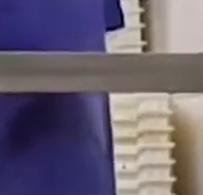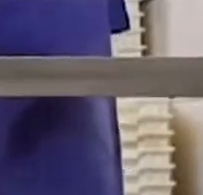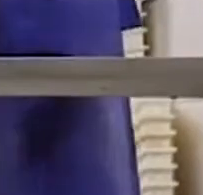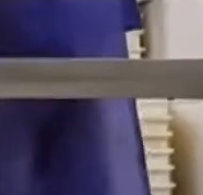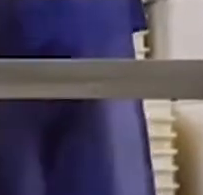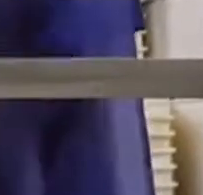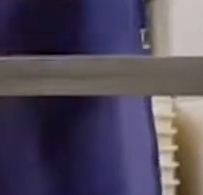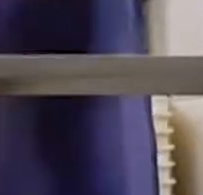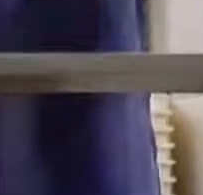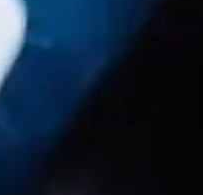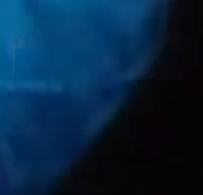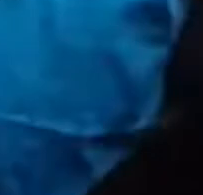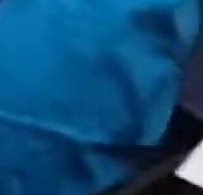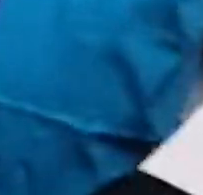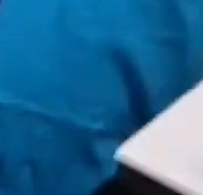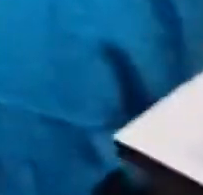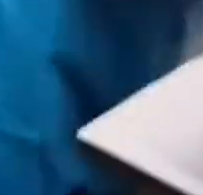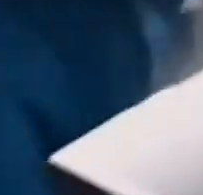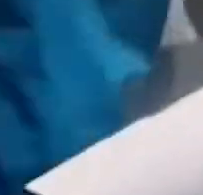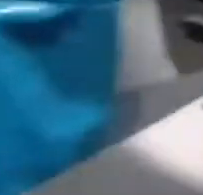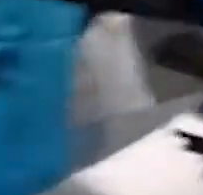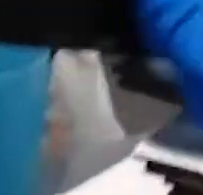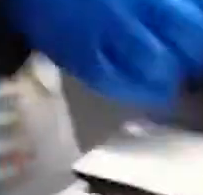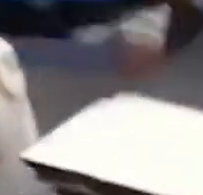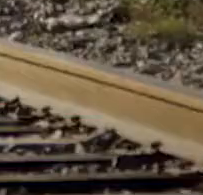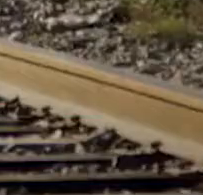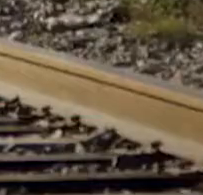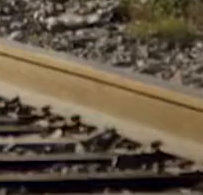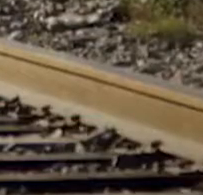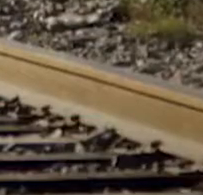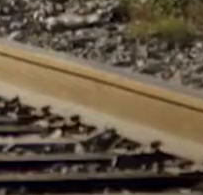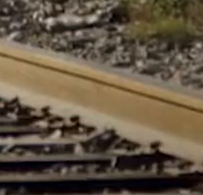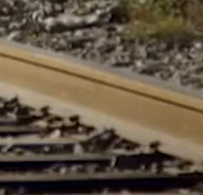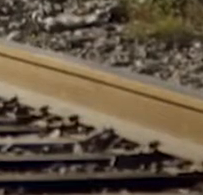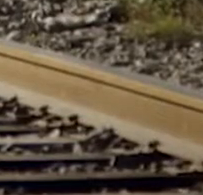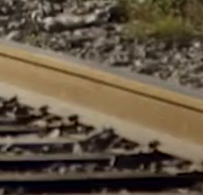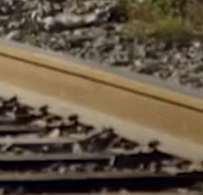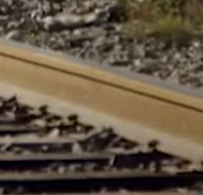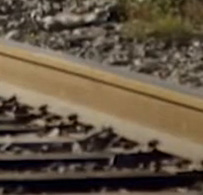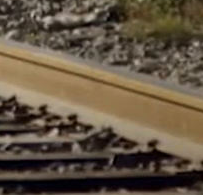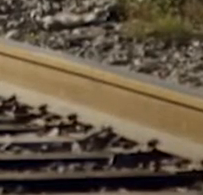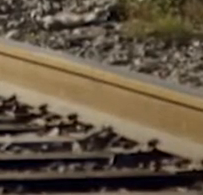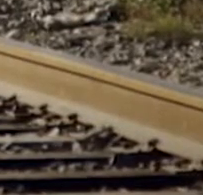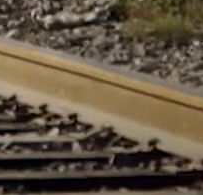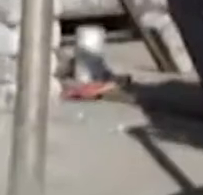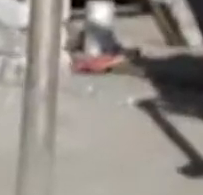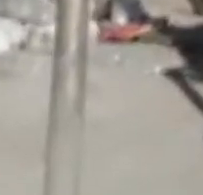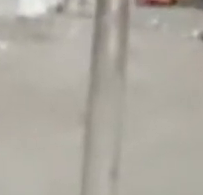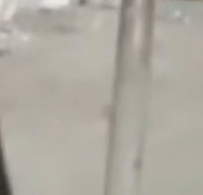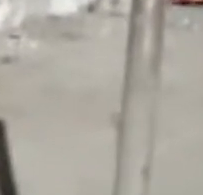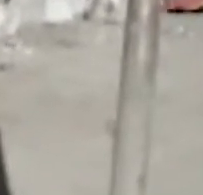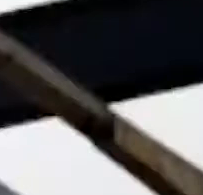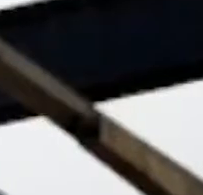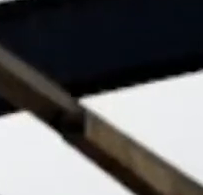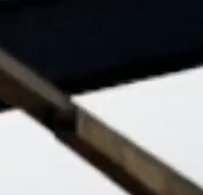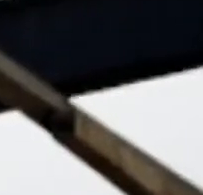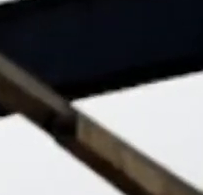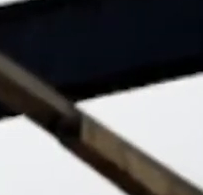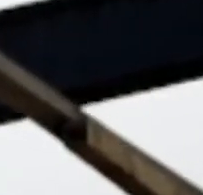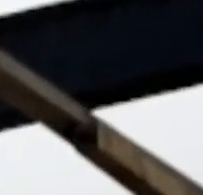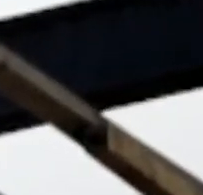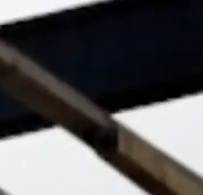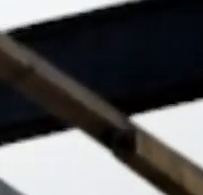noche, Esclavos Secretos de Corea del Norte. Mientras no ven su dinero y son explotados 12 horas